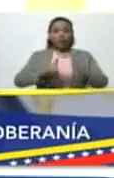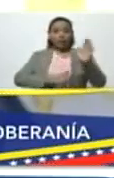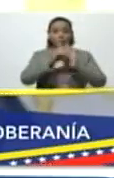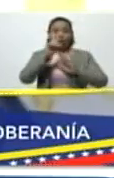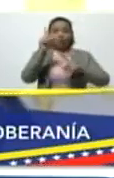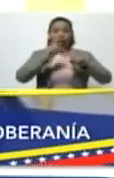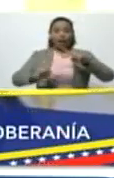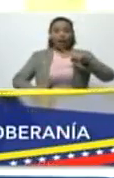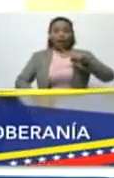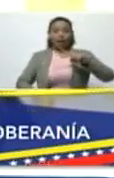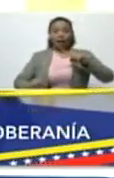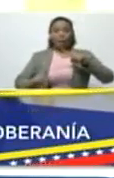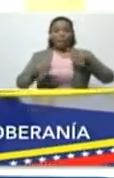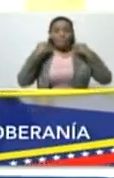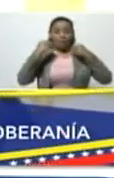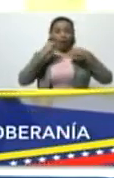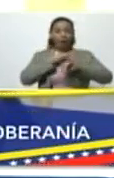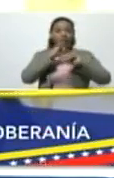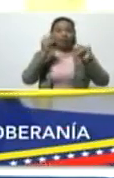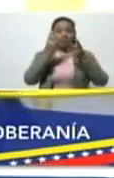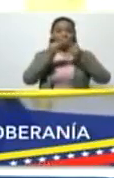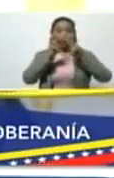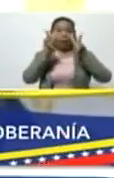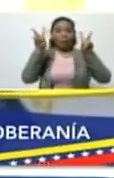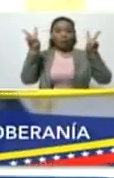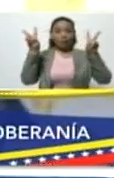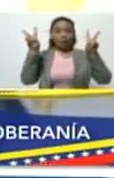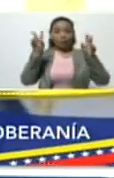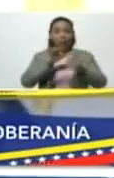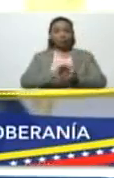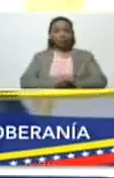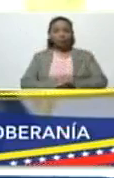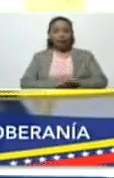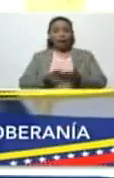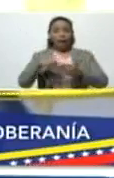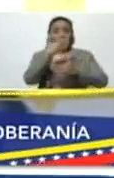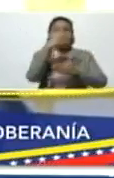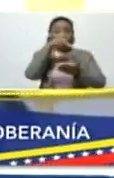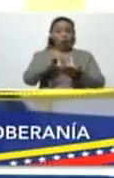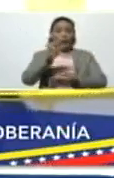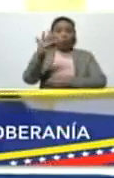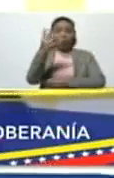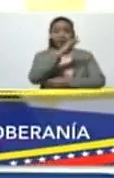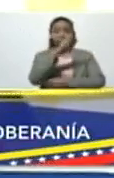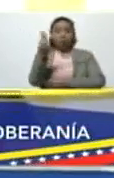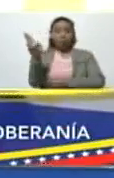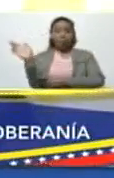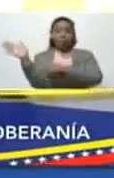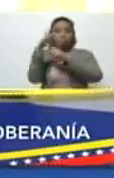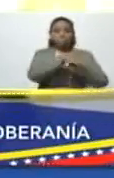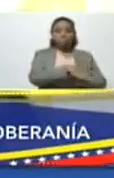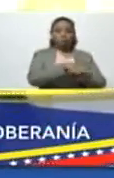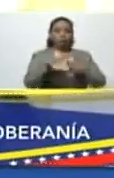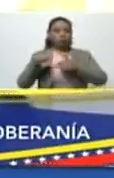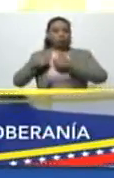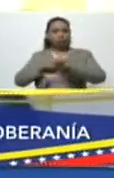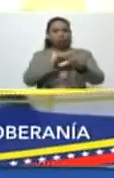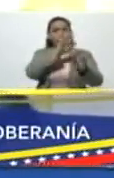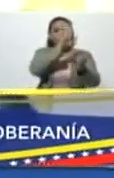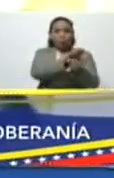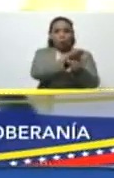energía nuclear para fines pacíficos. Y luego cuando llegó la Cuarta República aplastaron, persiguieron,